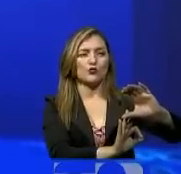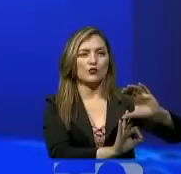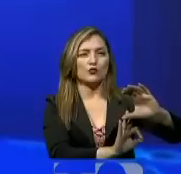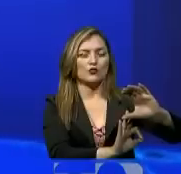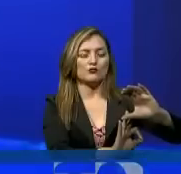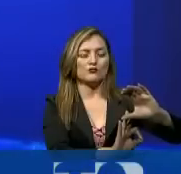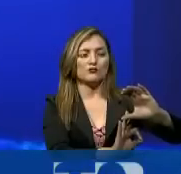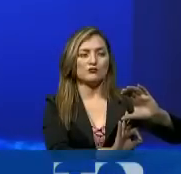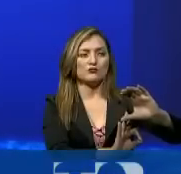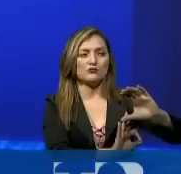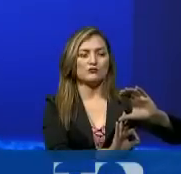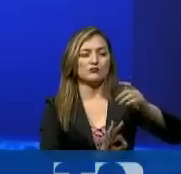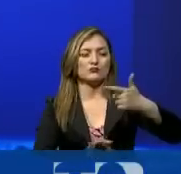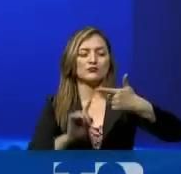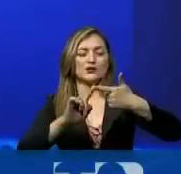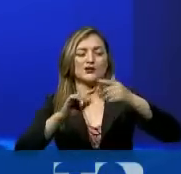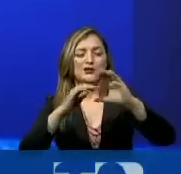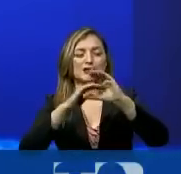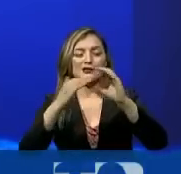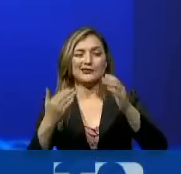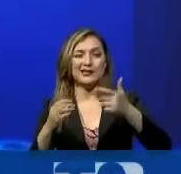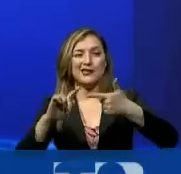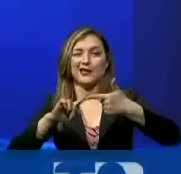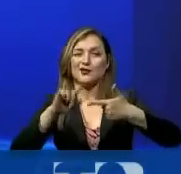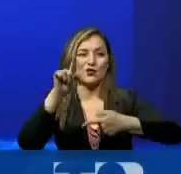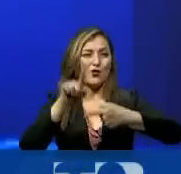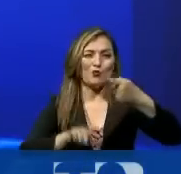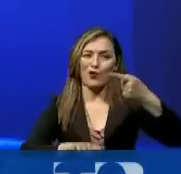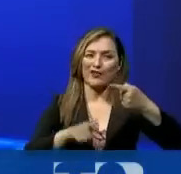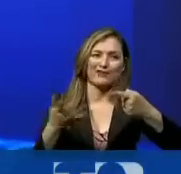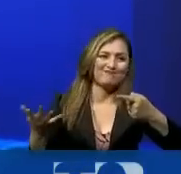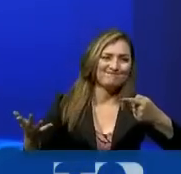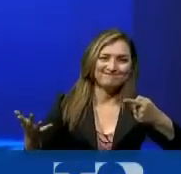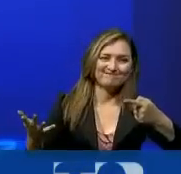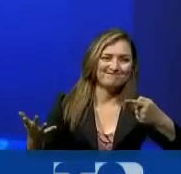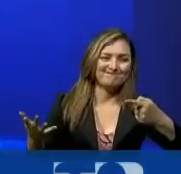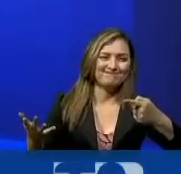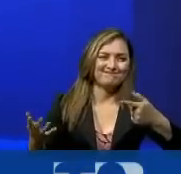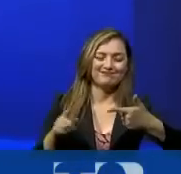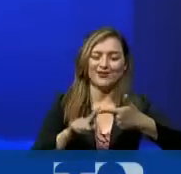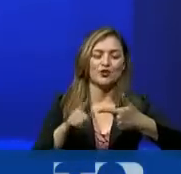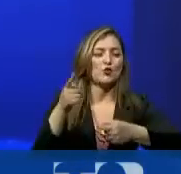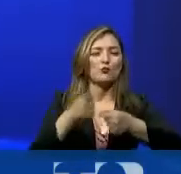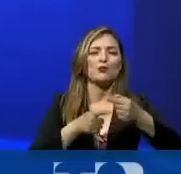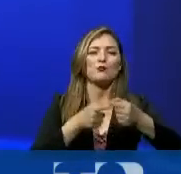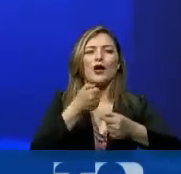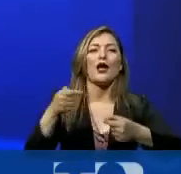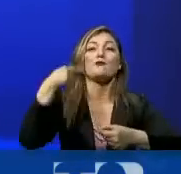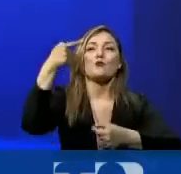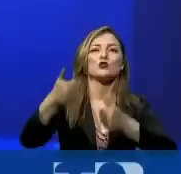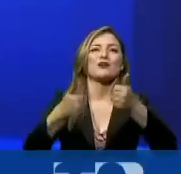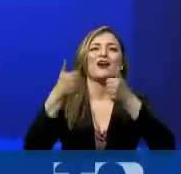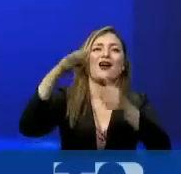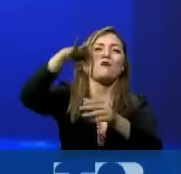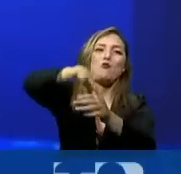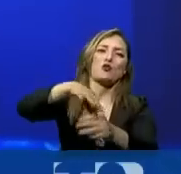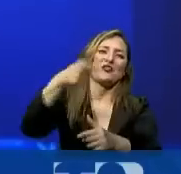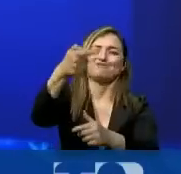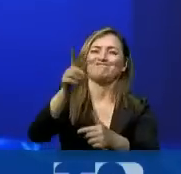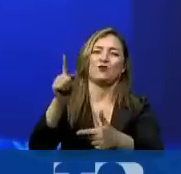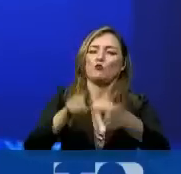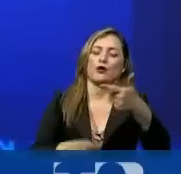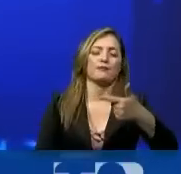tema del CNE es año electoral, no podemos hacerlo, así es de que no nos van a venir a decir de que no han tramitado el CNE, estamos en año